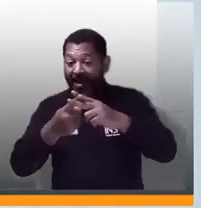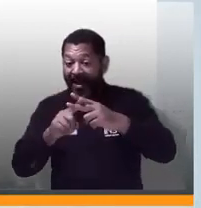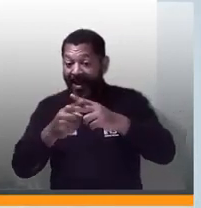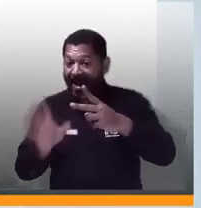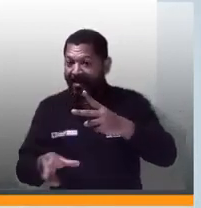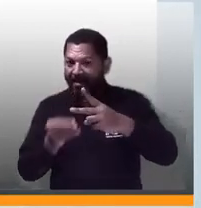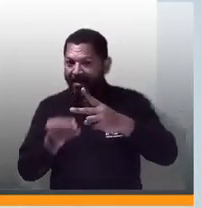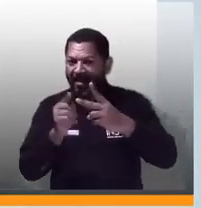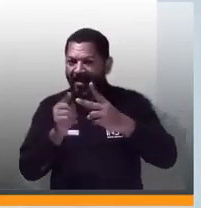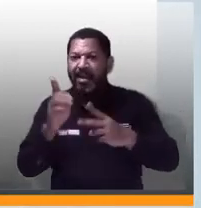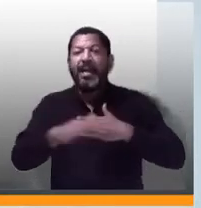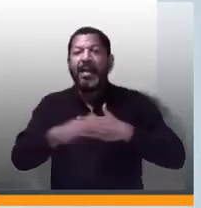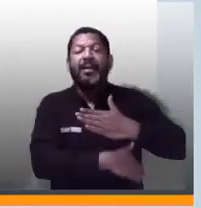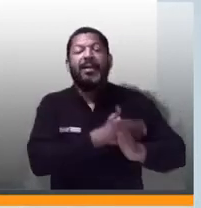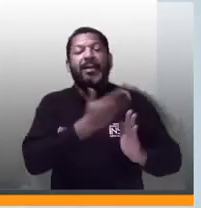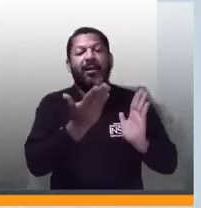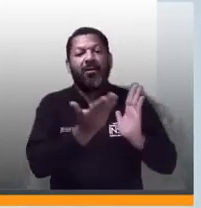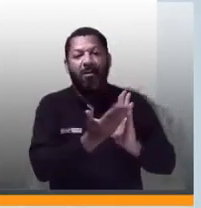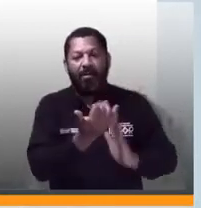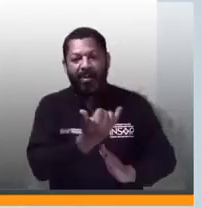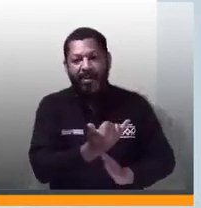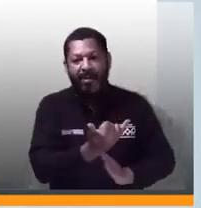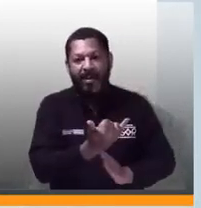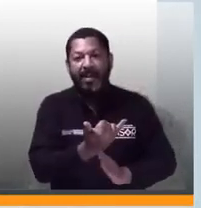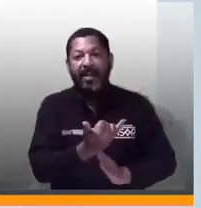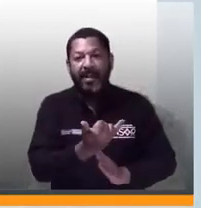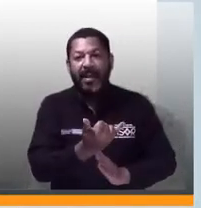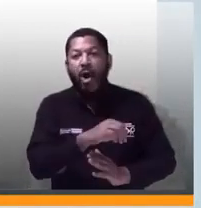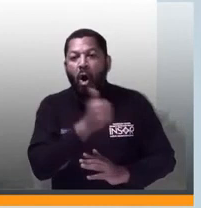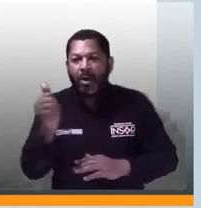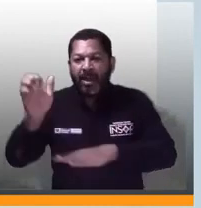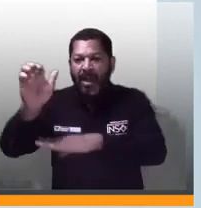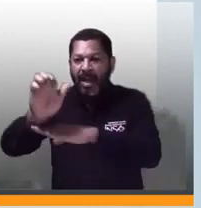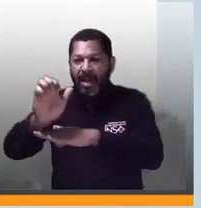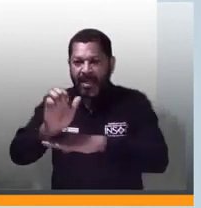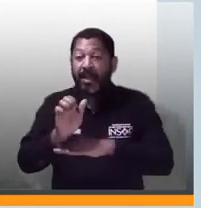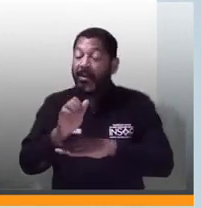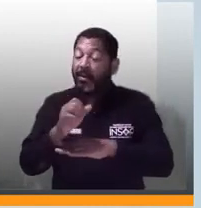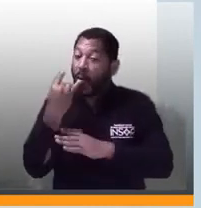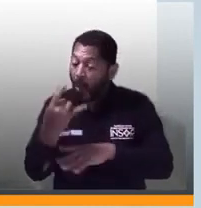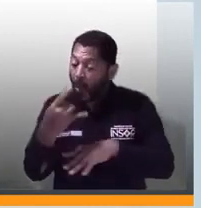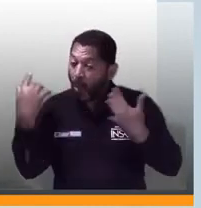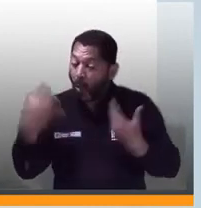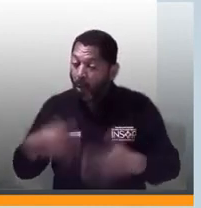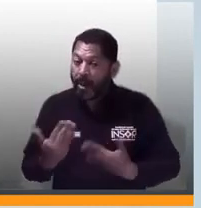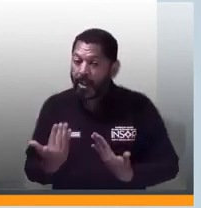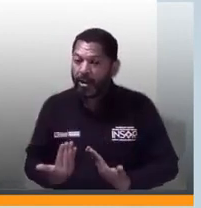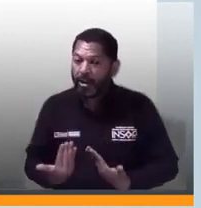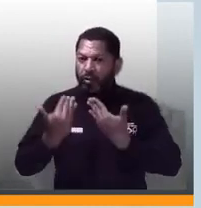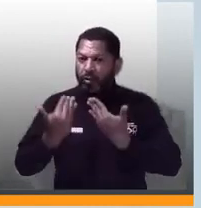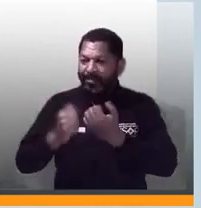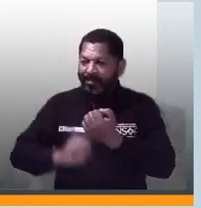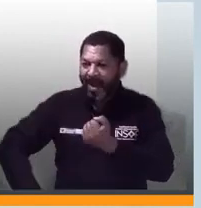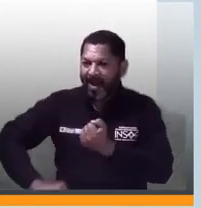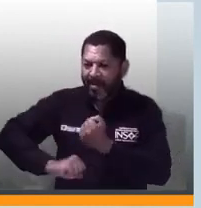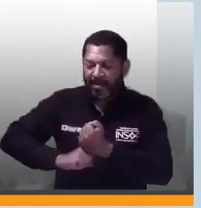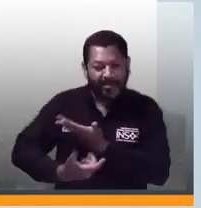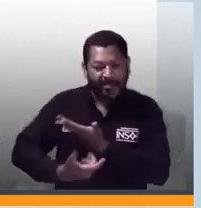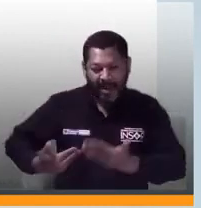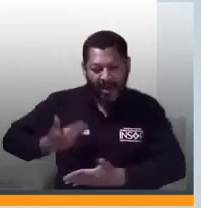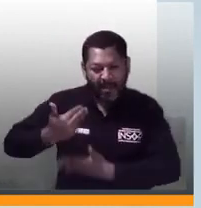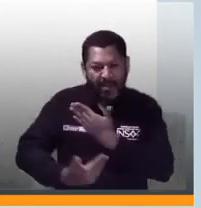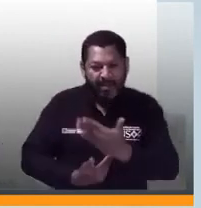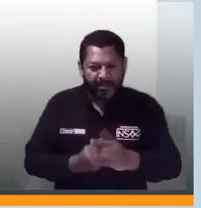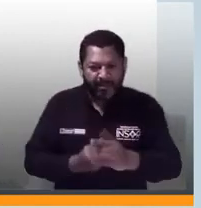talleres que hicimos con el Ministerio de Educación, CNEA y CONACES, que también fueron muy interesantes porque nos